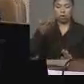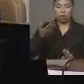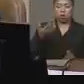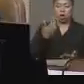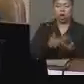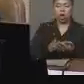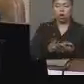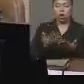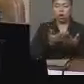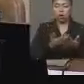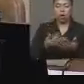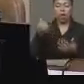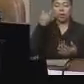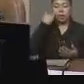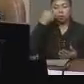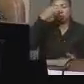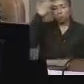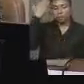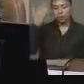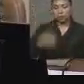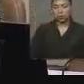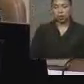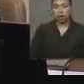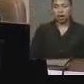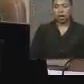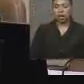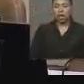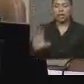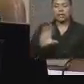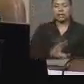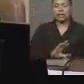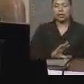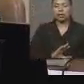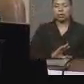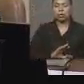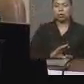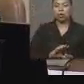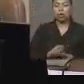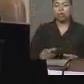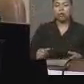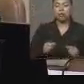los estudiantes de institutos profesionales y de centros de formación técnica.